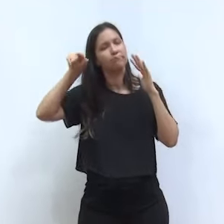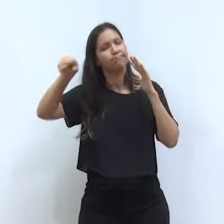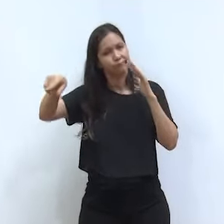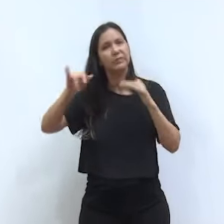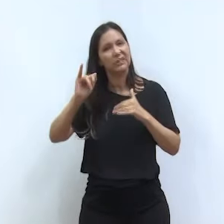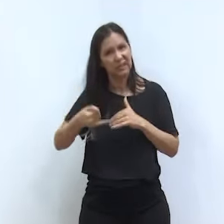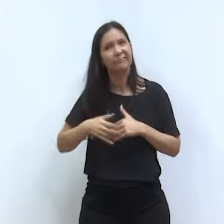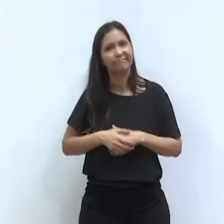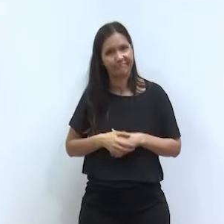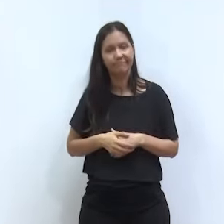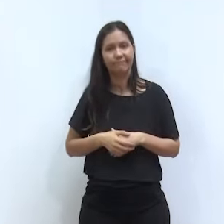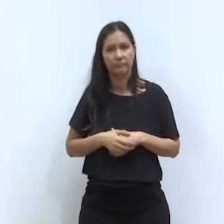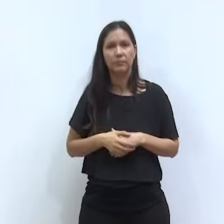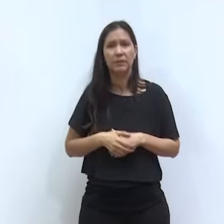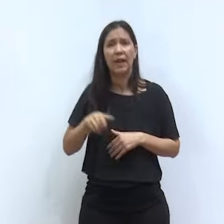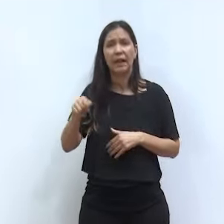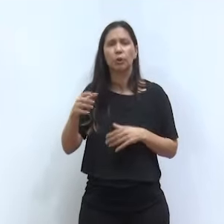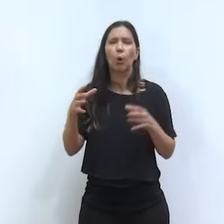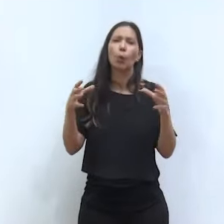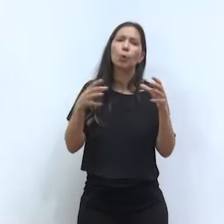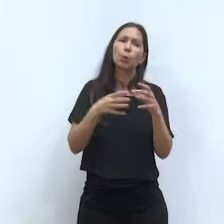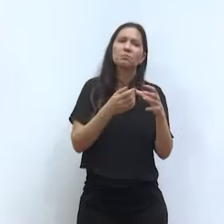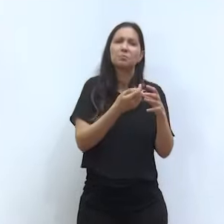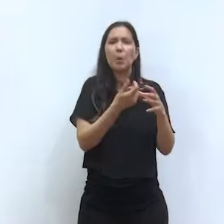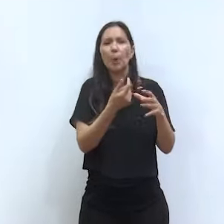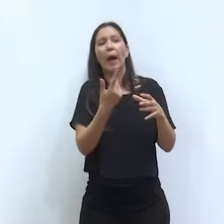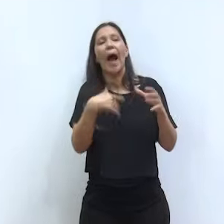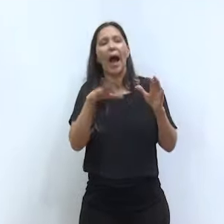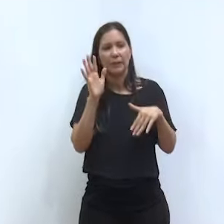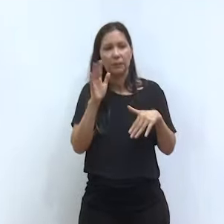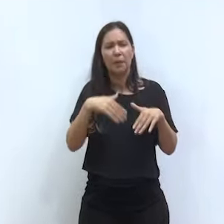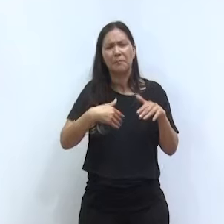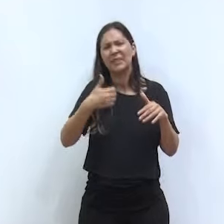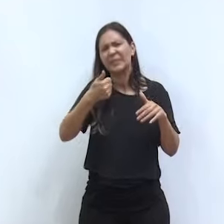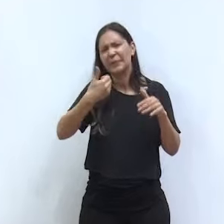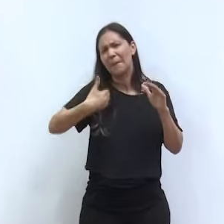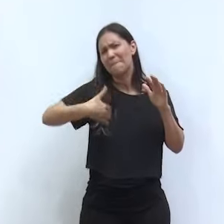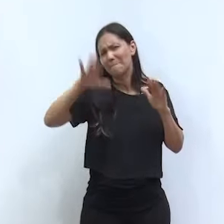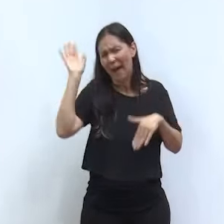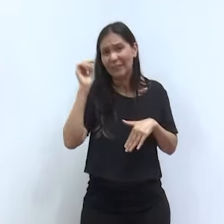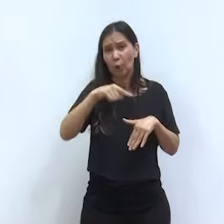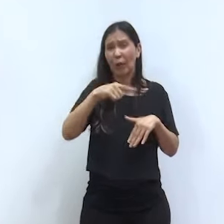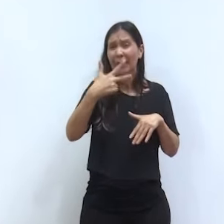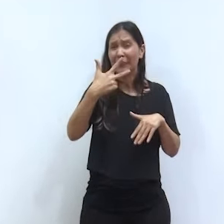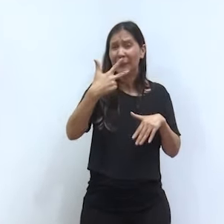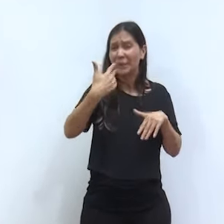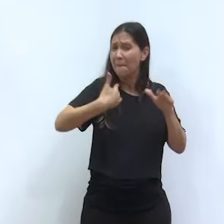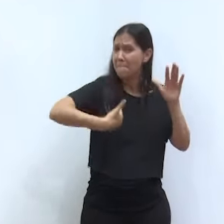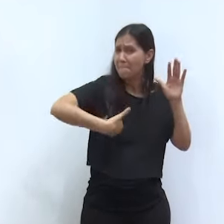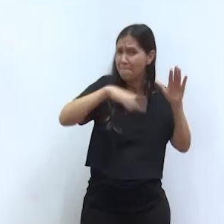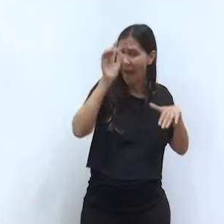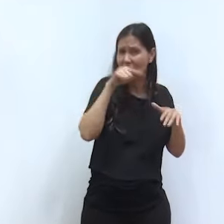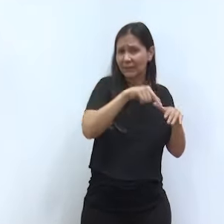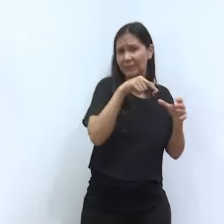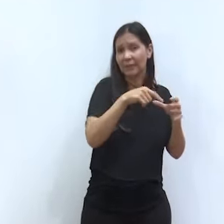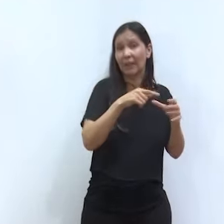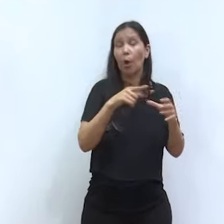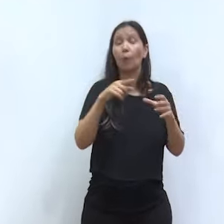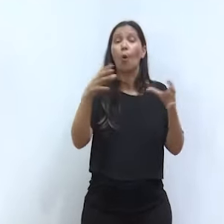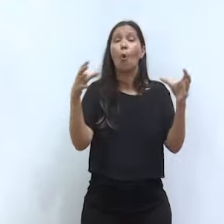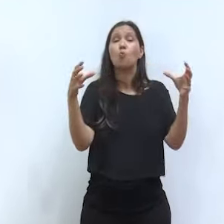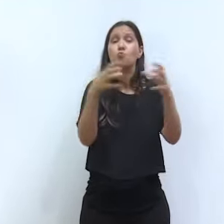tenían ningún grupo Pero bueno más bueno eso lo votaban tres veces más los que ni siquiera tienen un grupo de referencia o sea